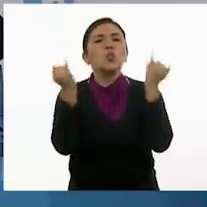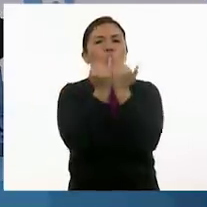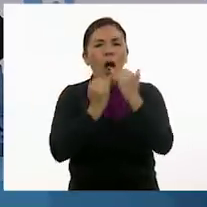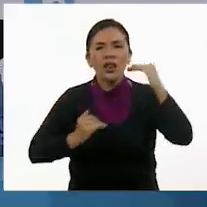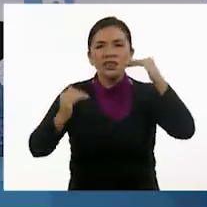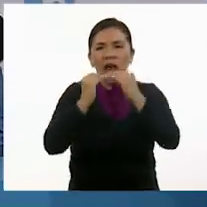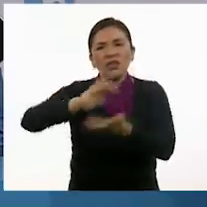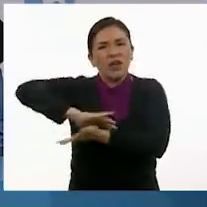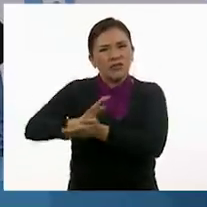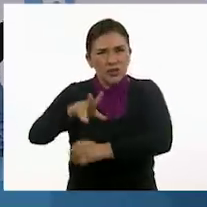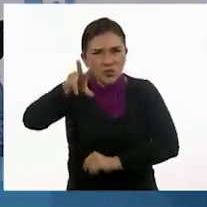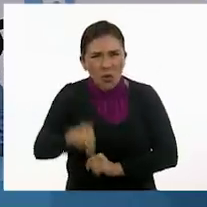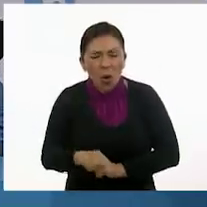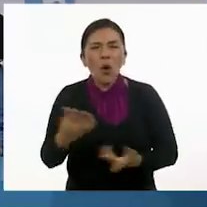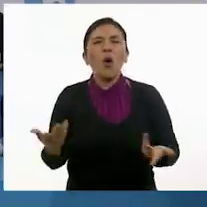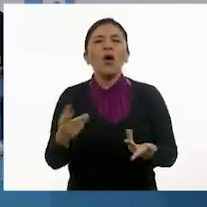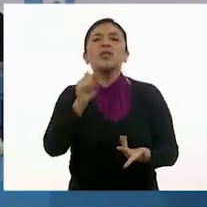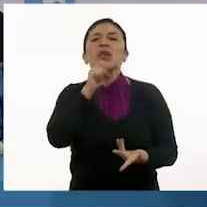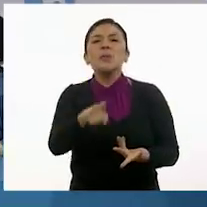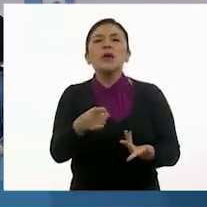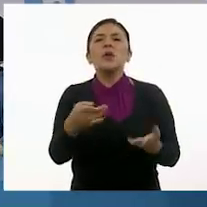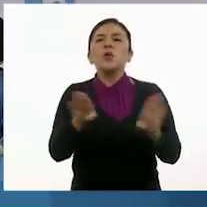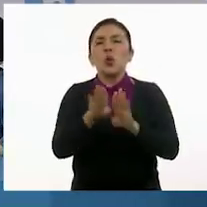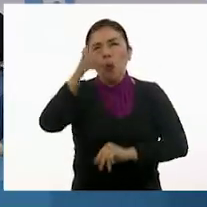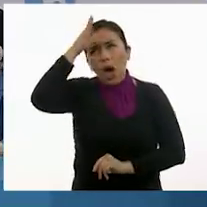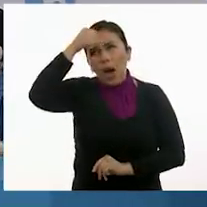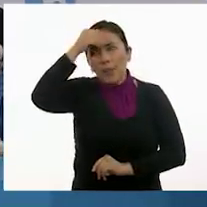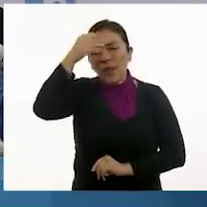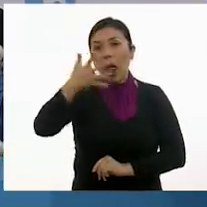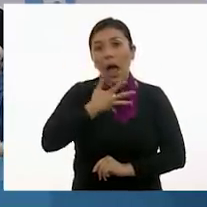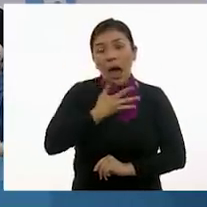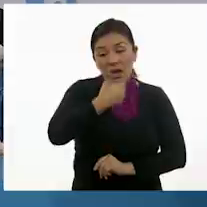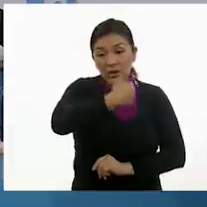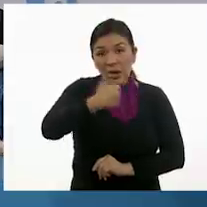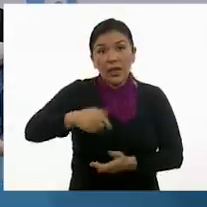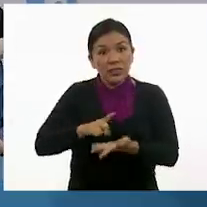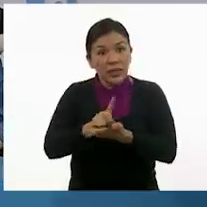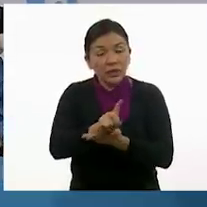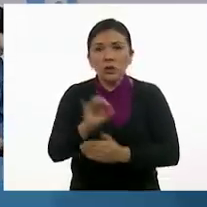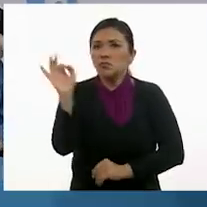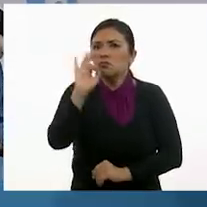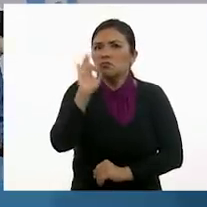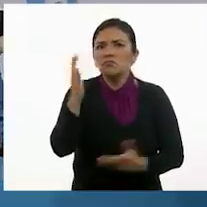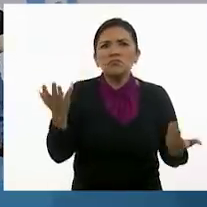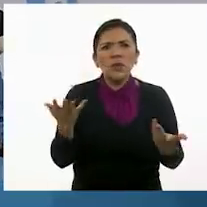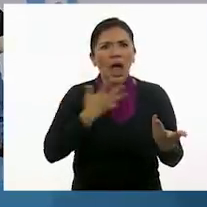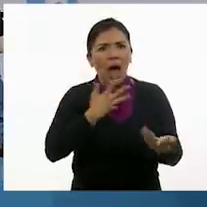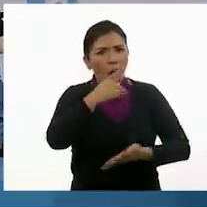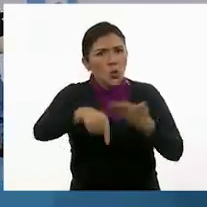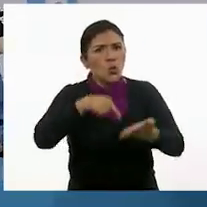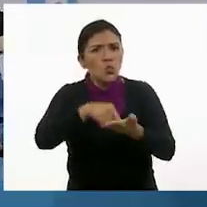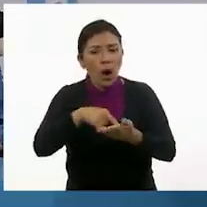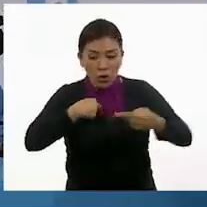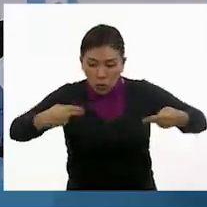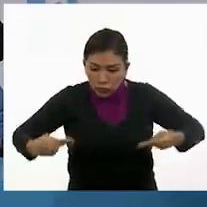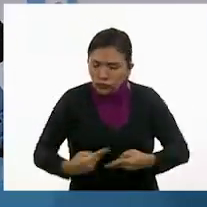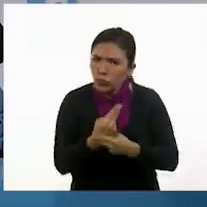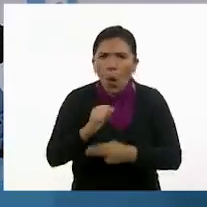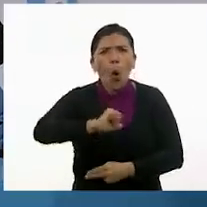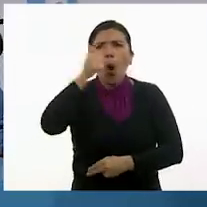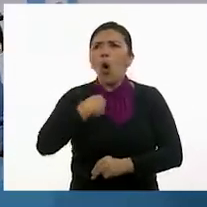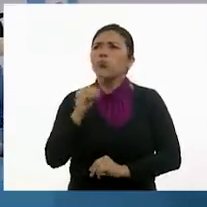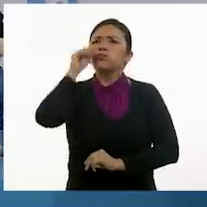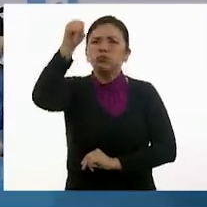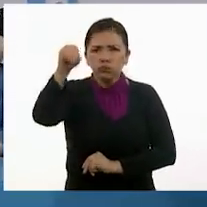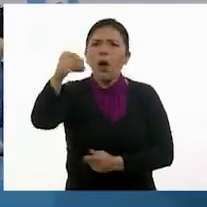no discriminación y aprendimos que tenemos derechos aun cuando no estemos en el lugar donde nacimos y